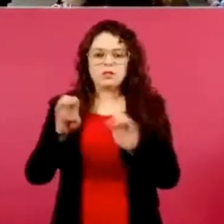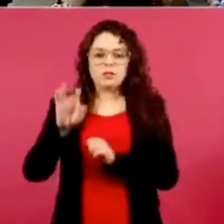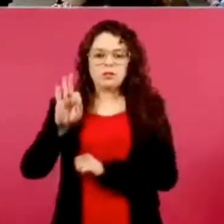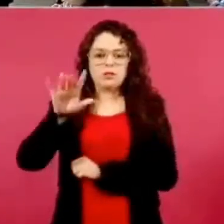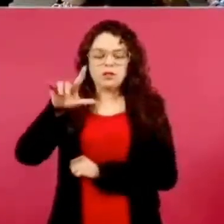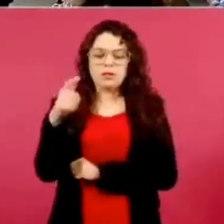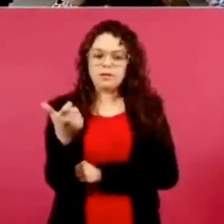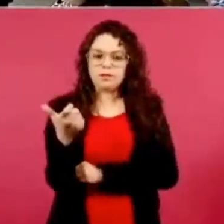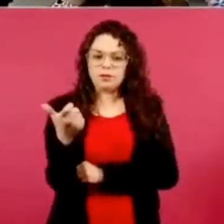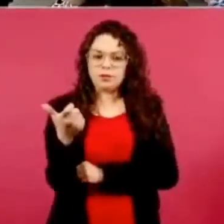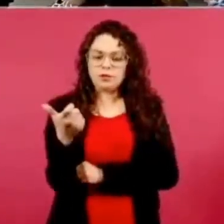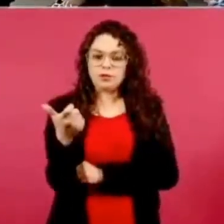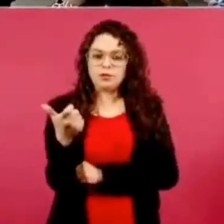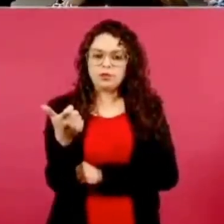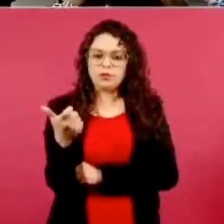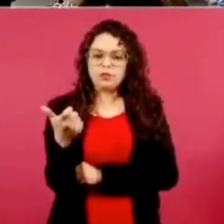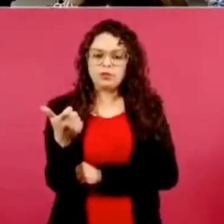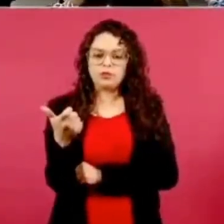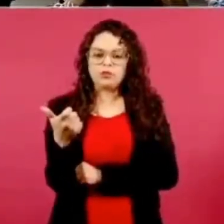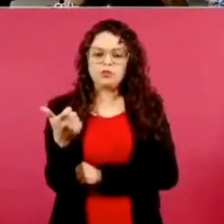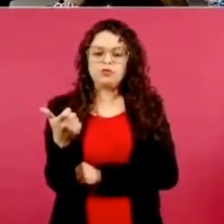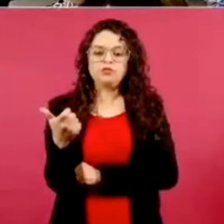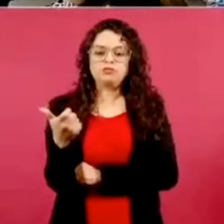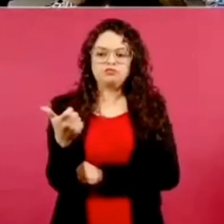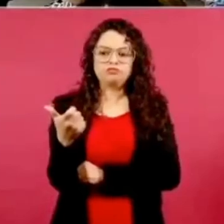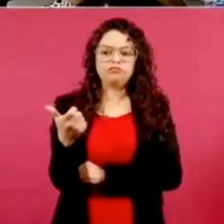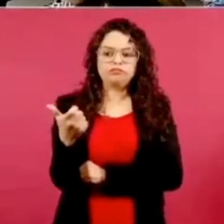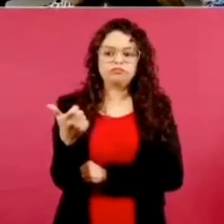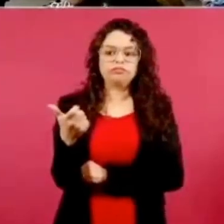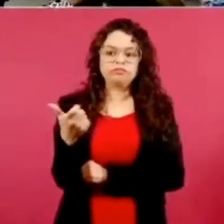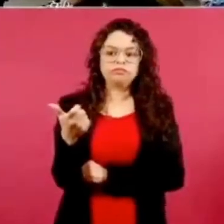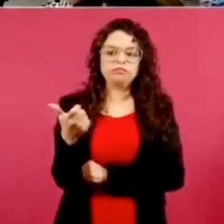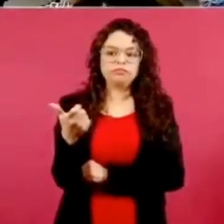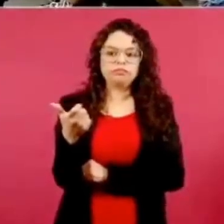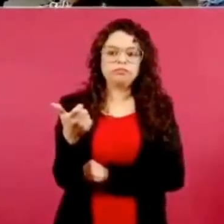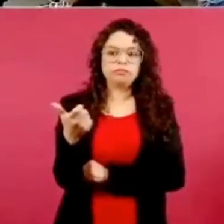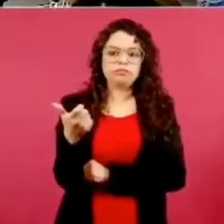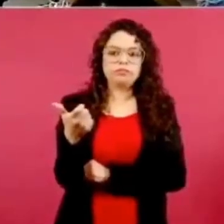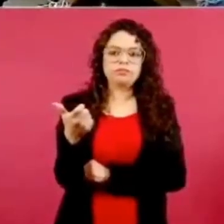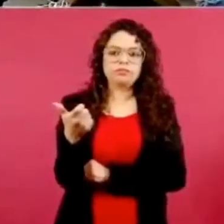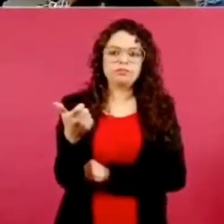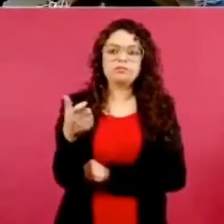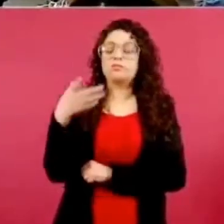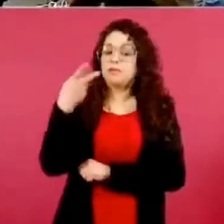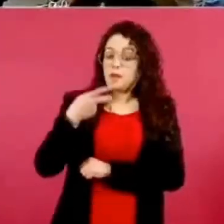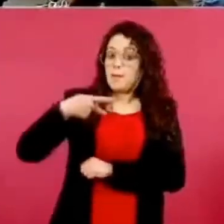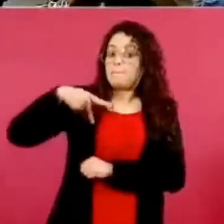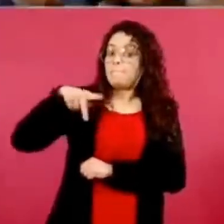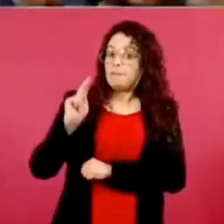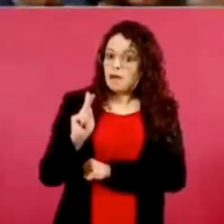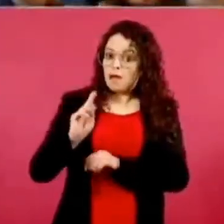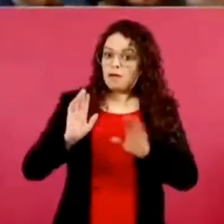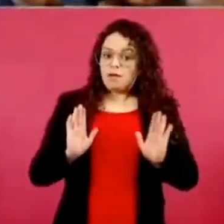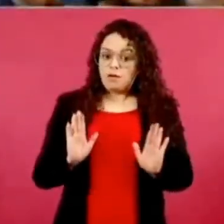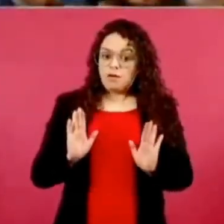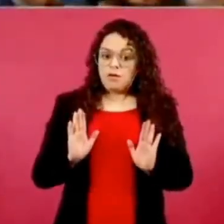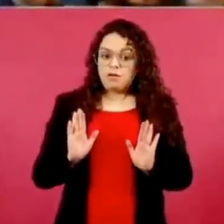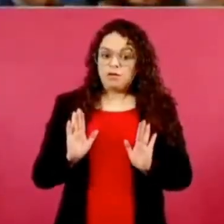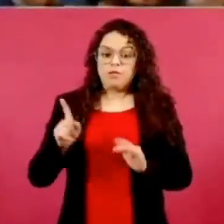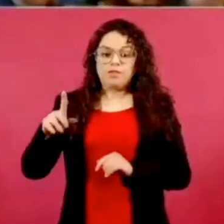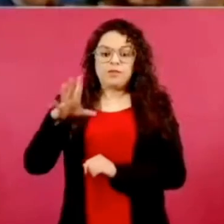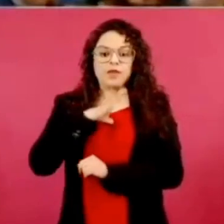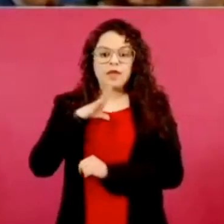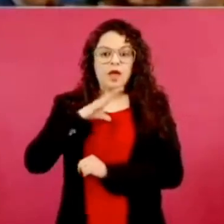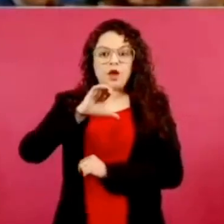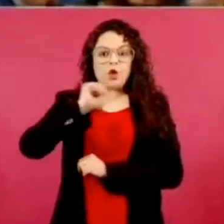153,447 pesos. Eso es neto. Sin embargo, como él tiene esos otros dos